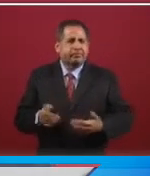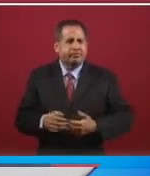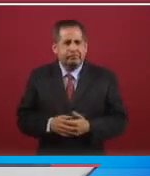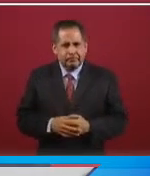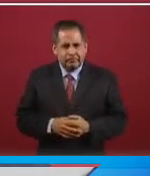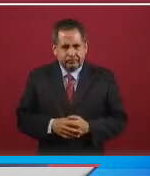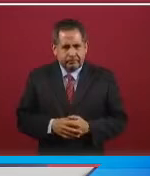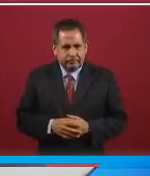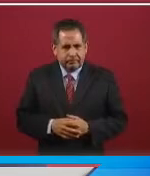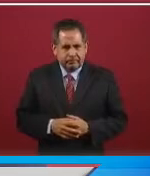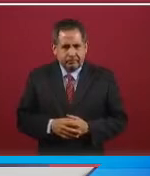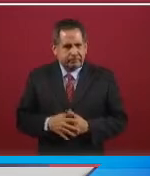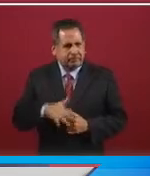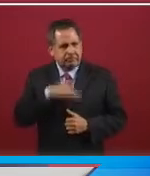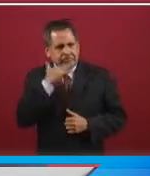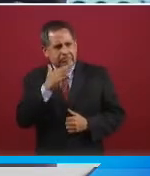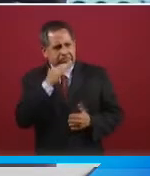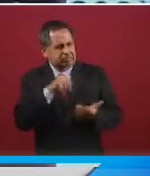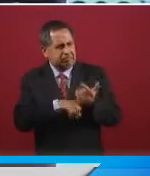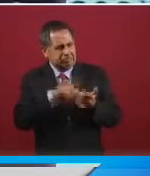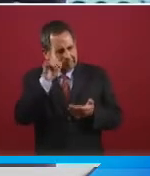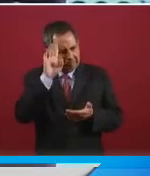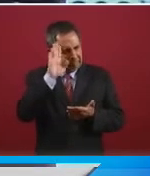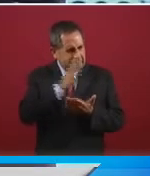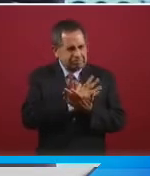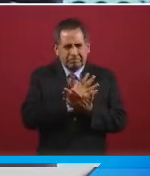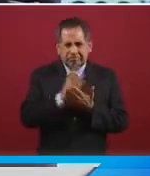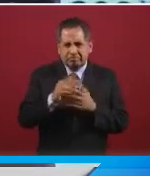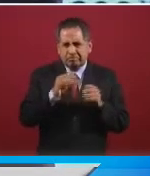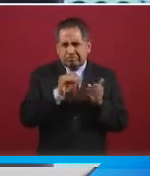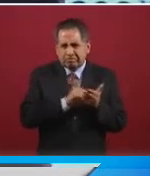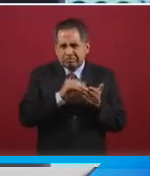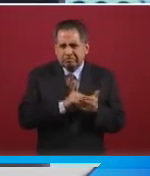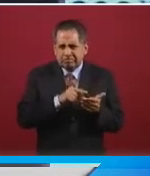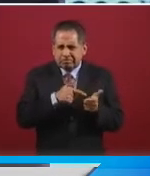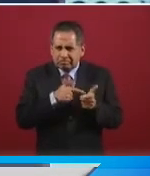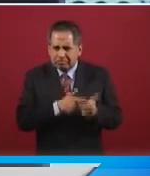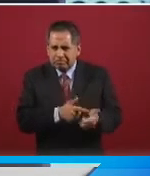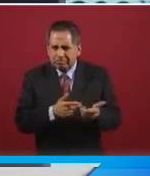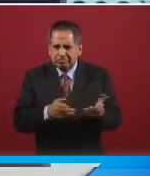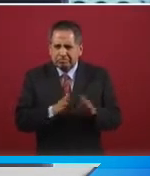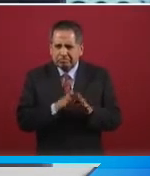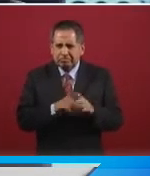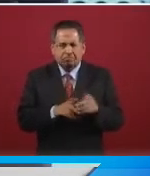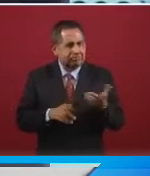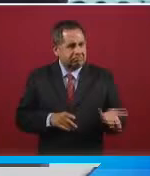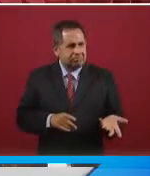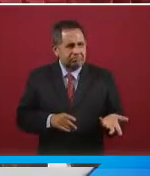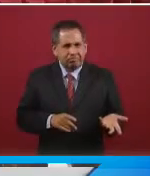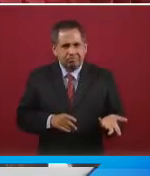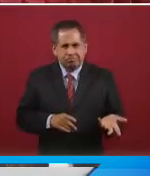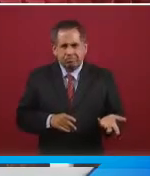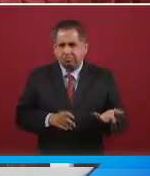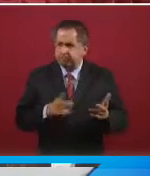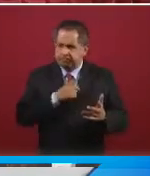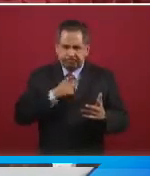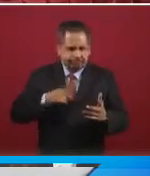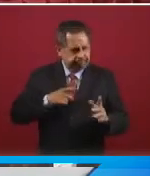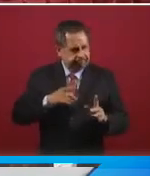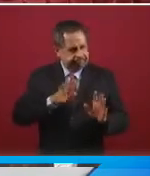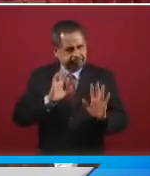de corrupción, de excesos, de dispendio, y de vez en cuando hay que darles